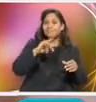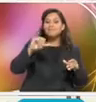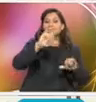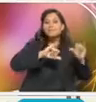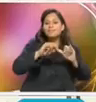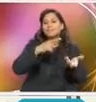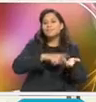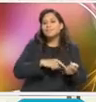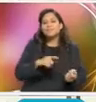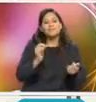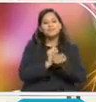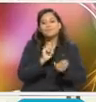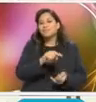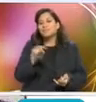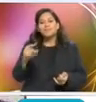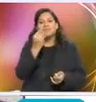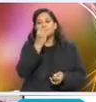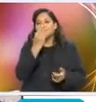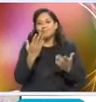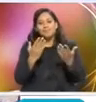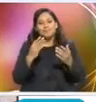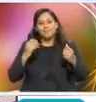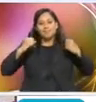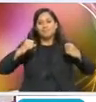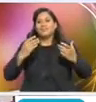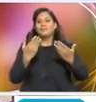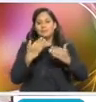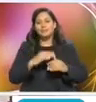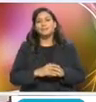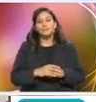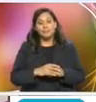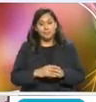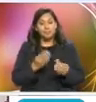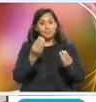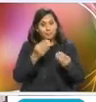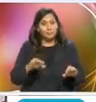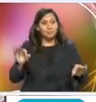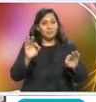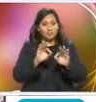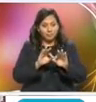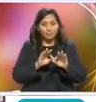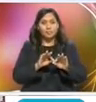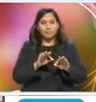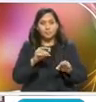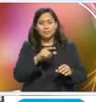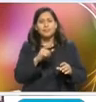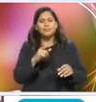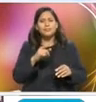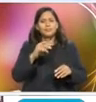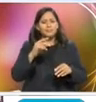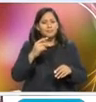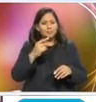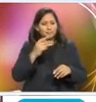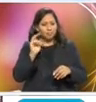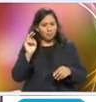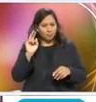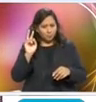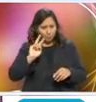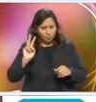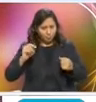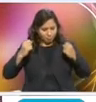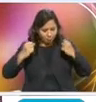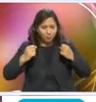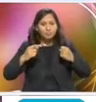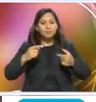de desnutrición. Yo creo que es importante pues llevarlo a cabo, ¿no? Llevar a cabo la nutrición, sobre todo en